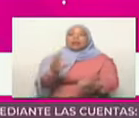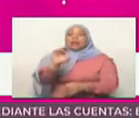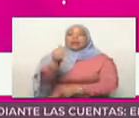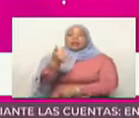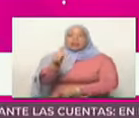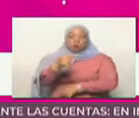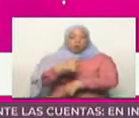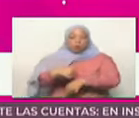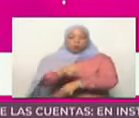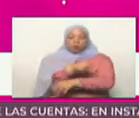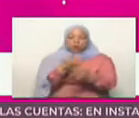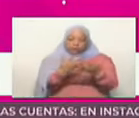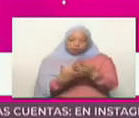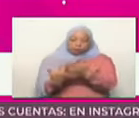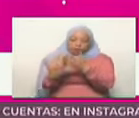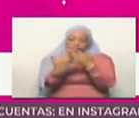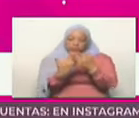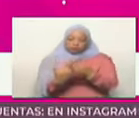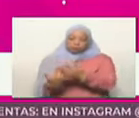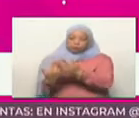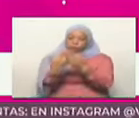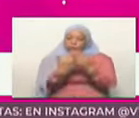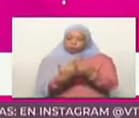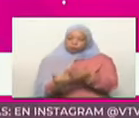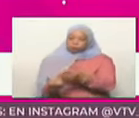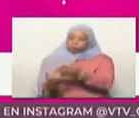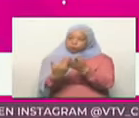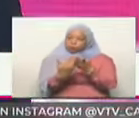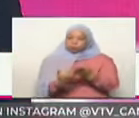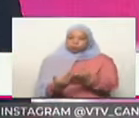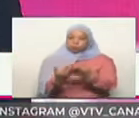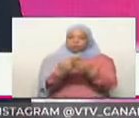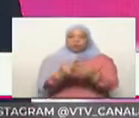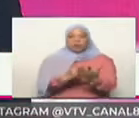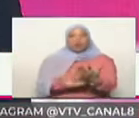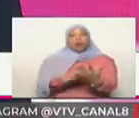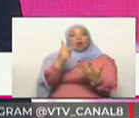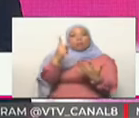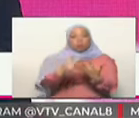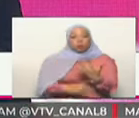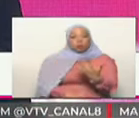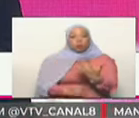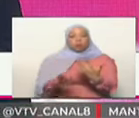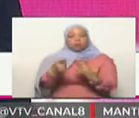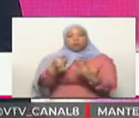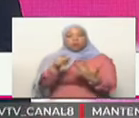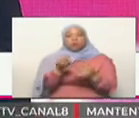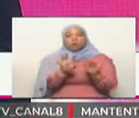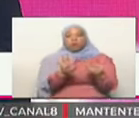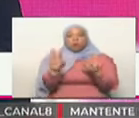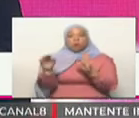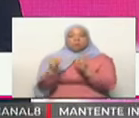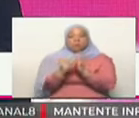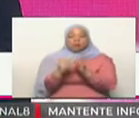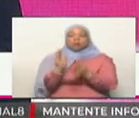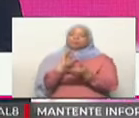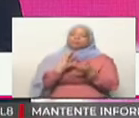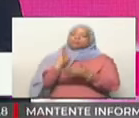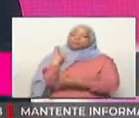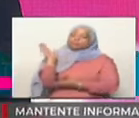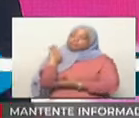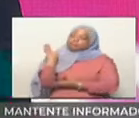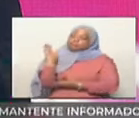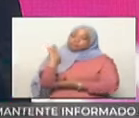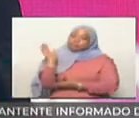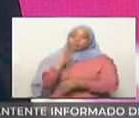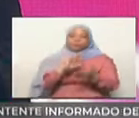10 horas continuas de estudio de las propuestas de las más de 90.000 asambleas que se han